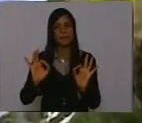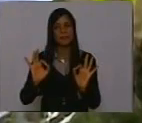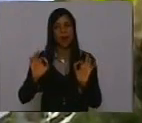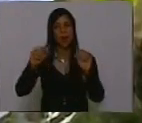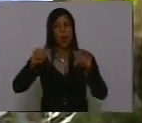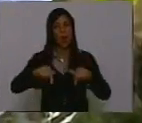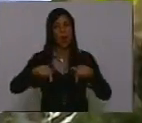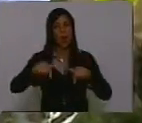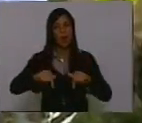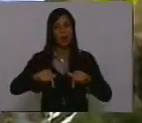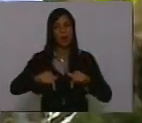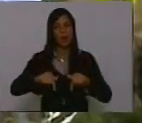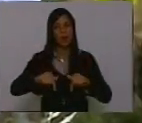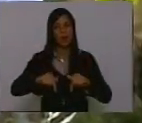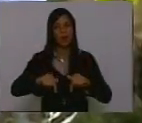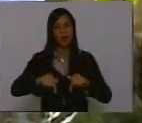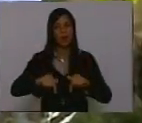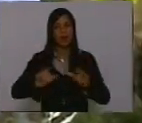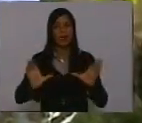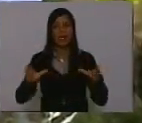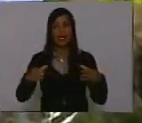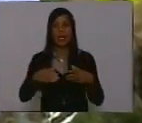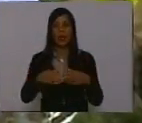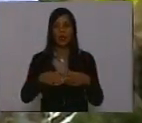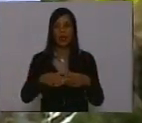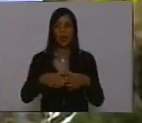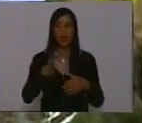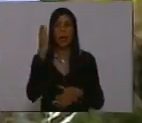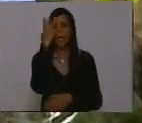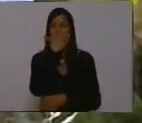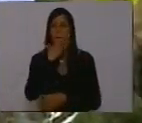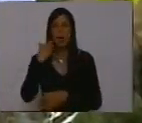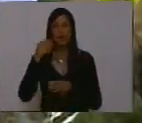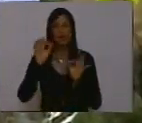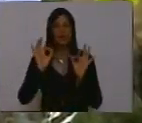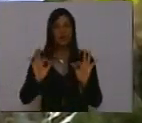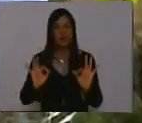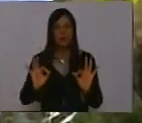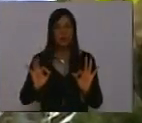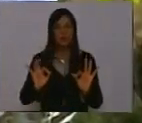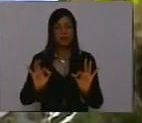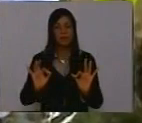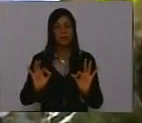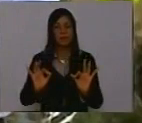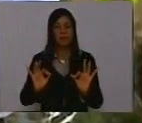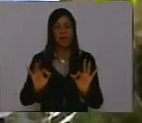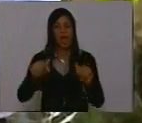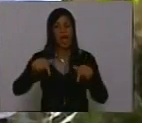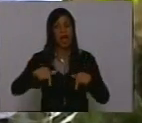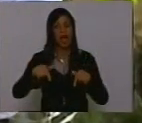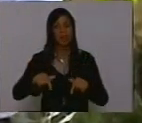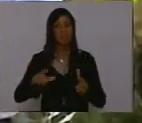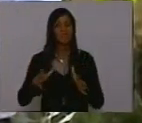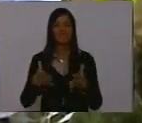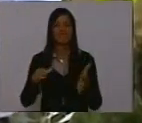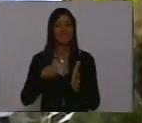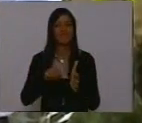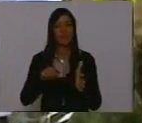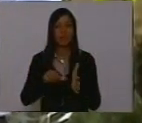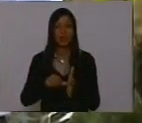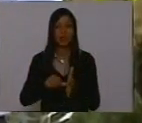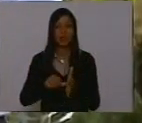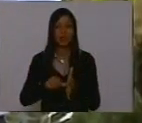Hoy, en esta sesión hermosa, desde el glorioso